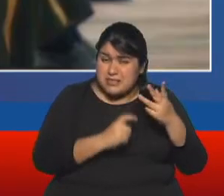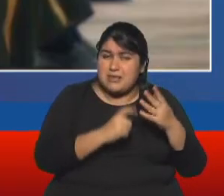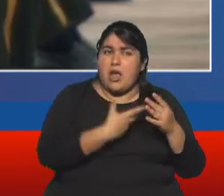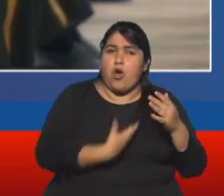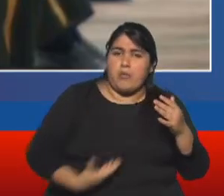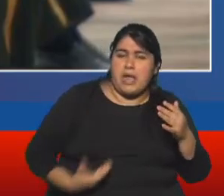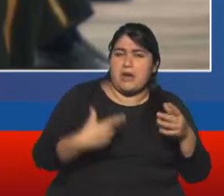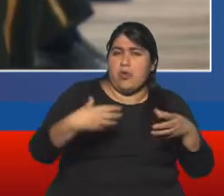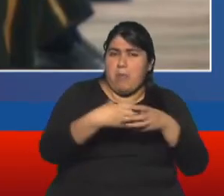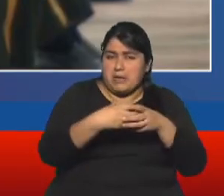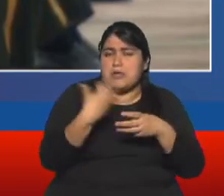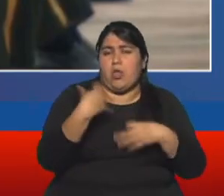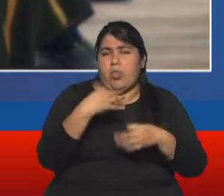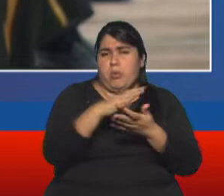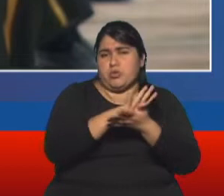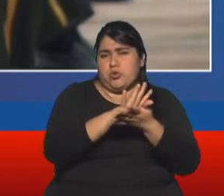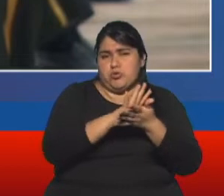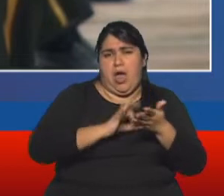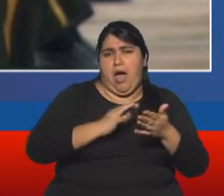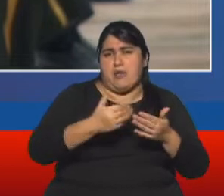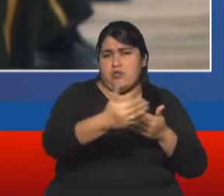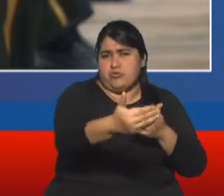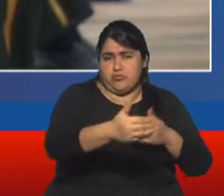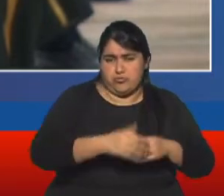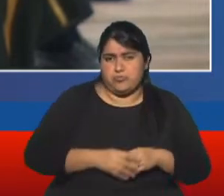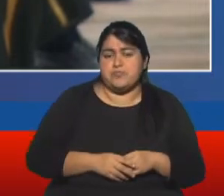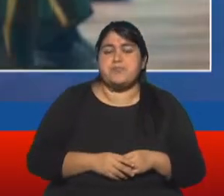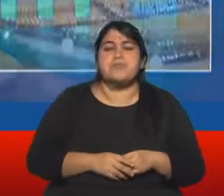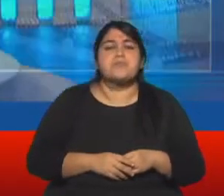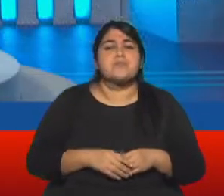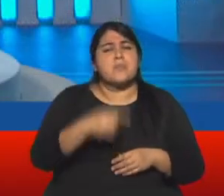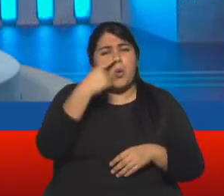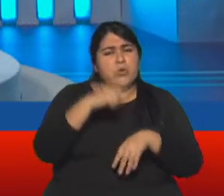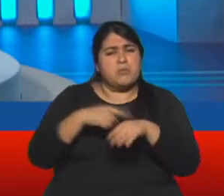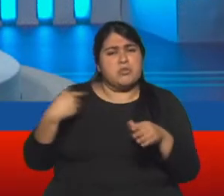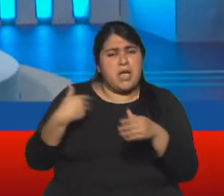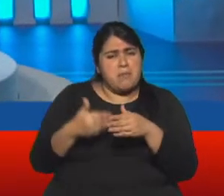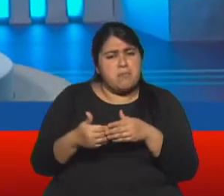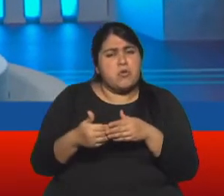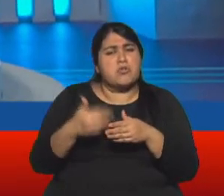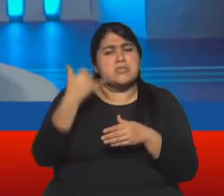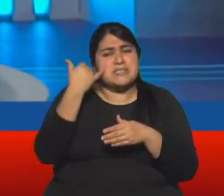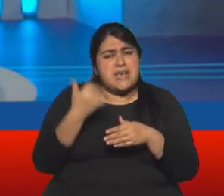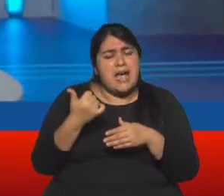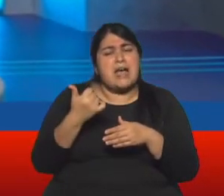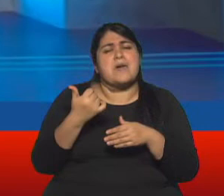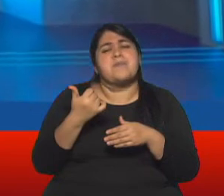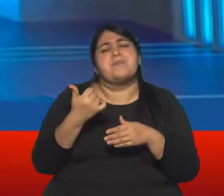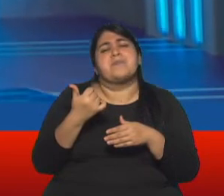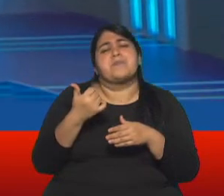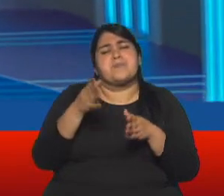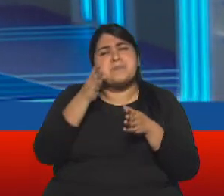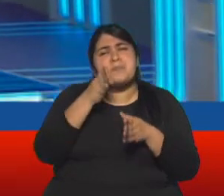como tal deberá enfrentar durante los próximos años. En los últimos días se ha dado cierta esgrima